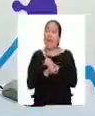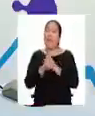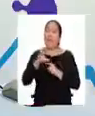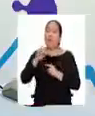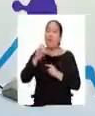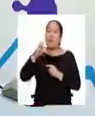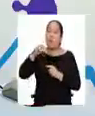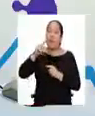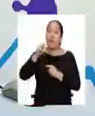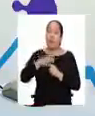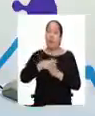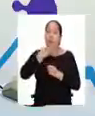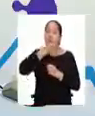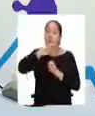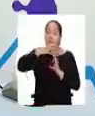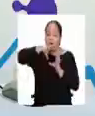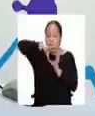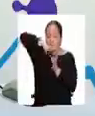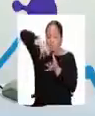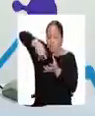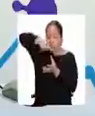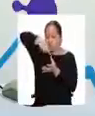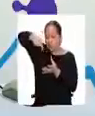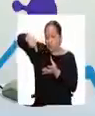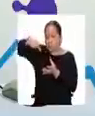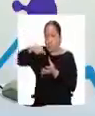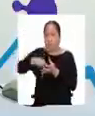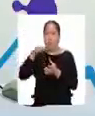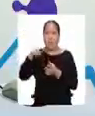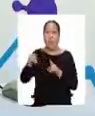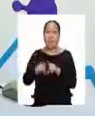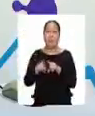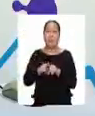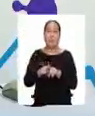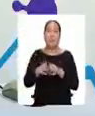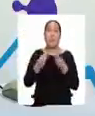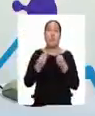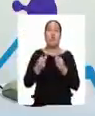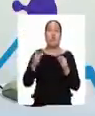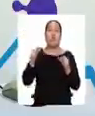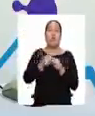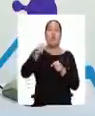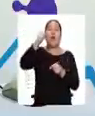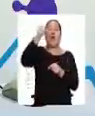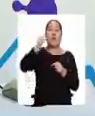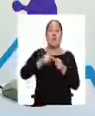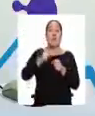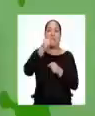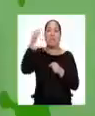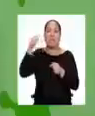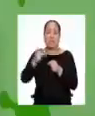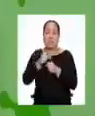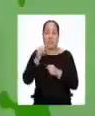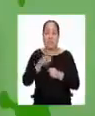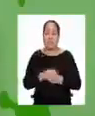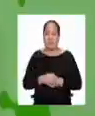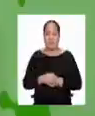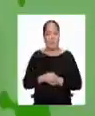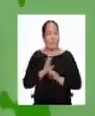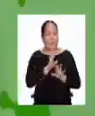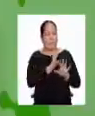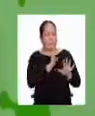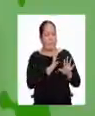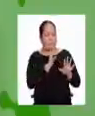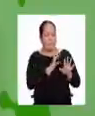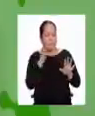fenómeno provocado por el calentamiento global, el cual a su vez es producido por el exceso de gases de efecto invernadero. Espera, pero